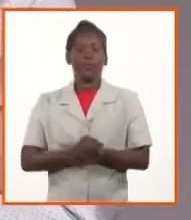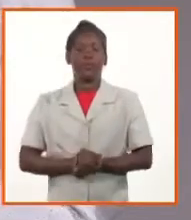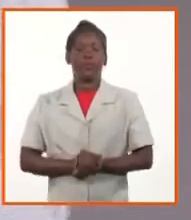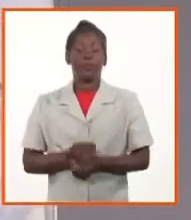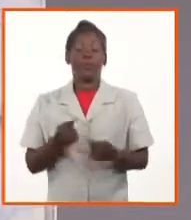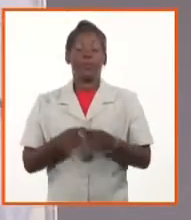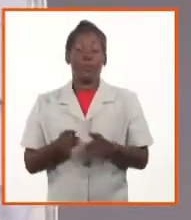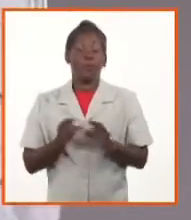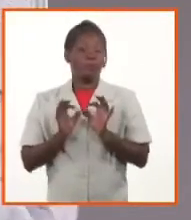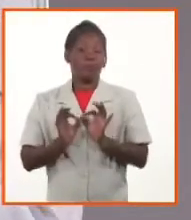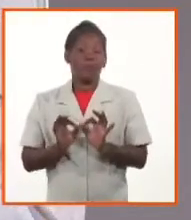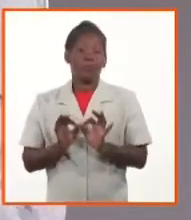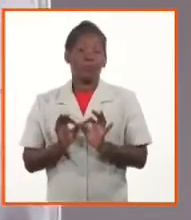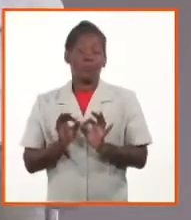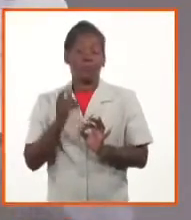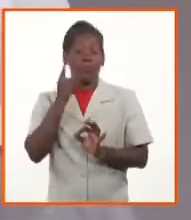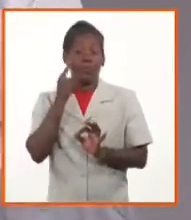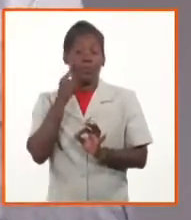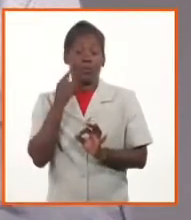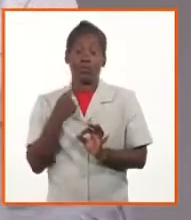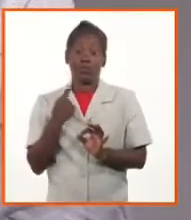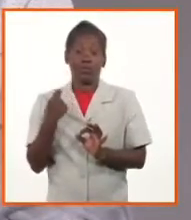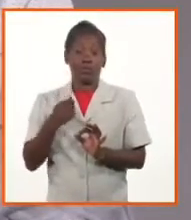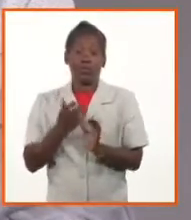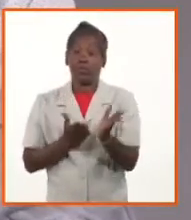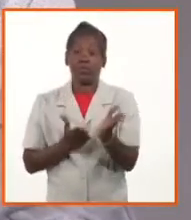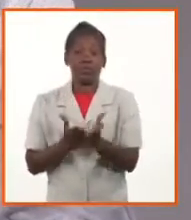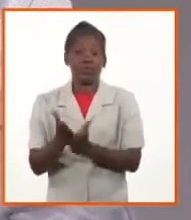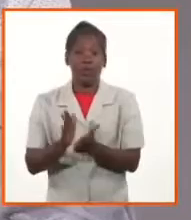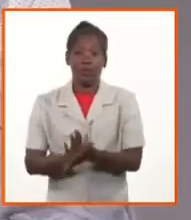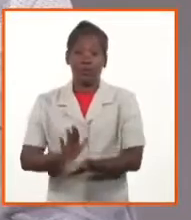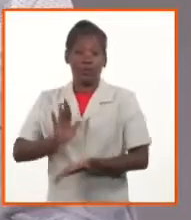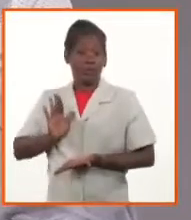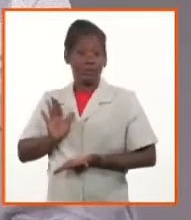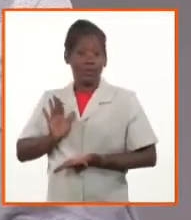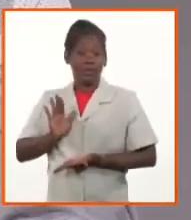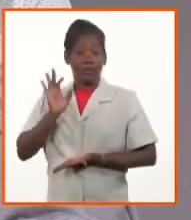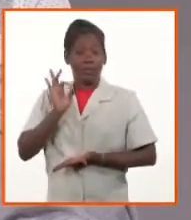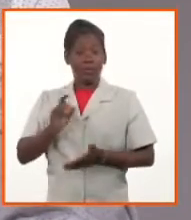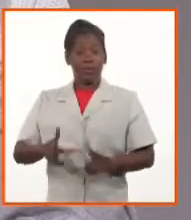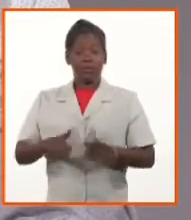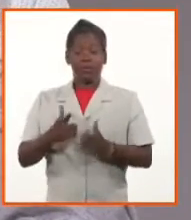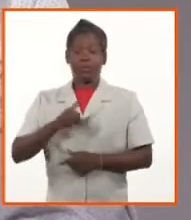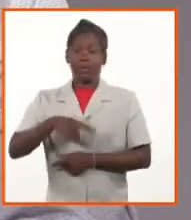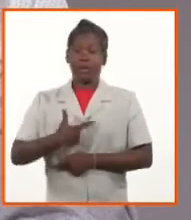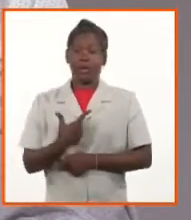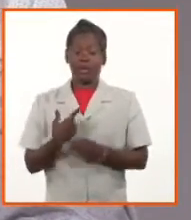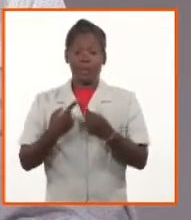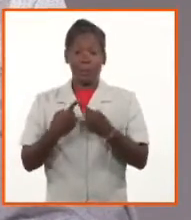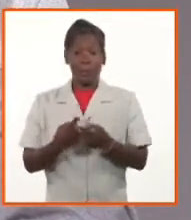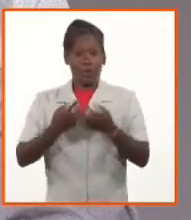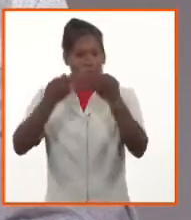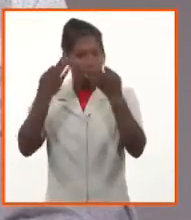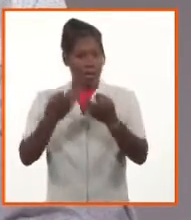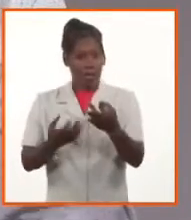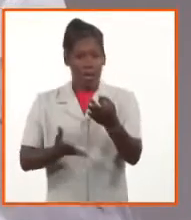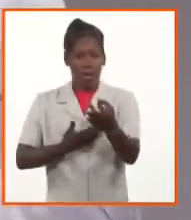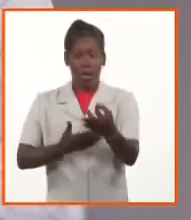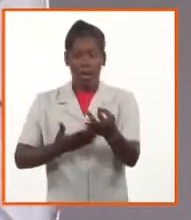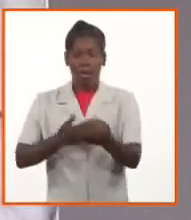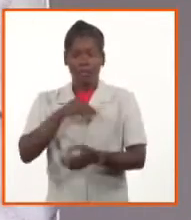vida y una obra inmensa que realizar, pero no solo desde el arte, sino también desde la convicción profunda de que con nuestro